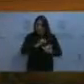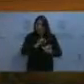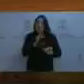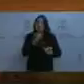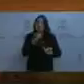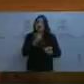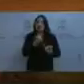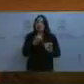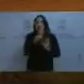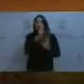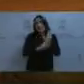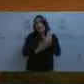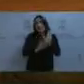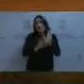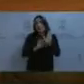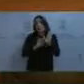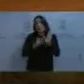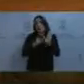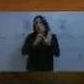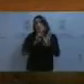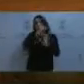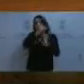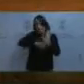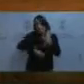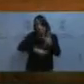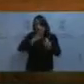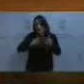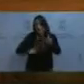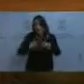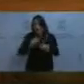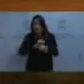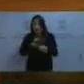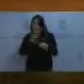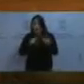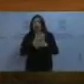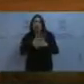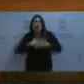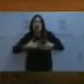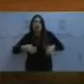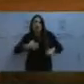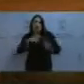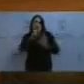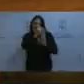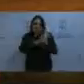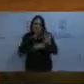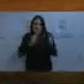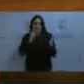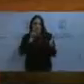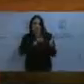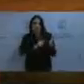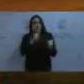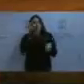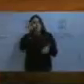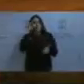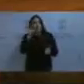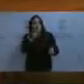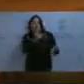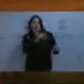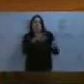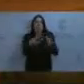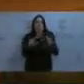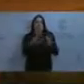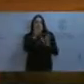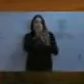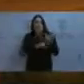registro o censo de personas en espera, donde cualquier usuario podría ver la lista y así enterarse debidamente de en qué